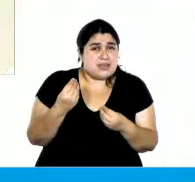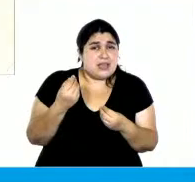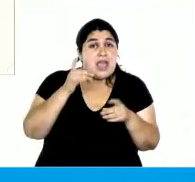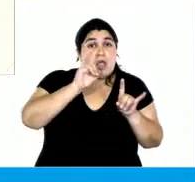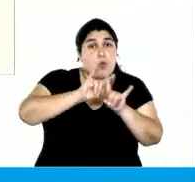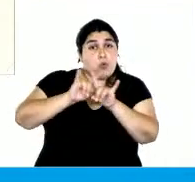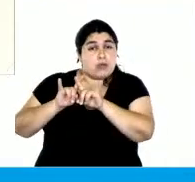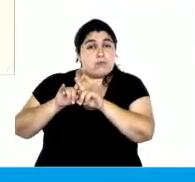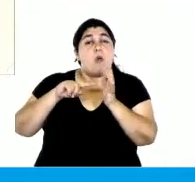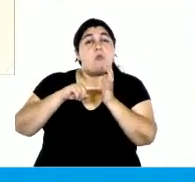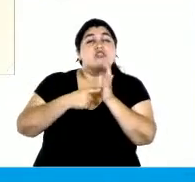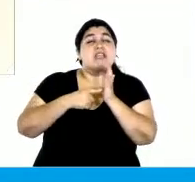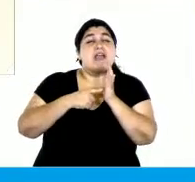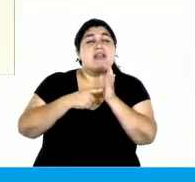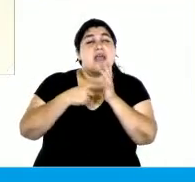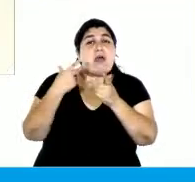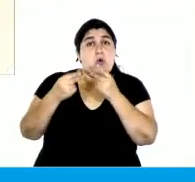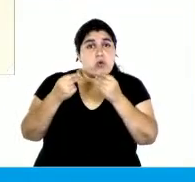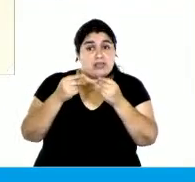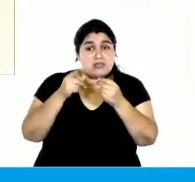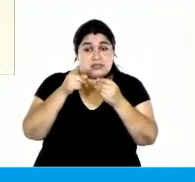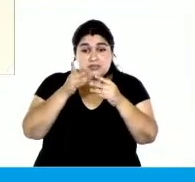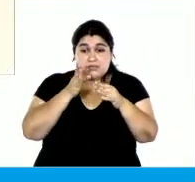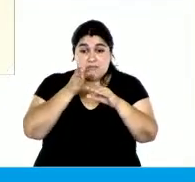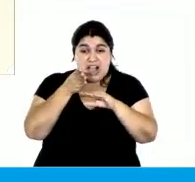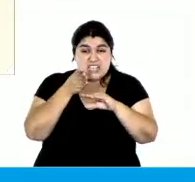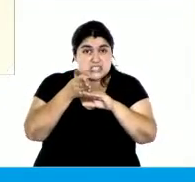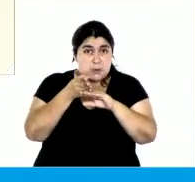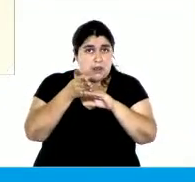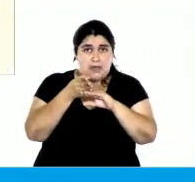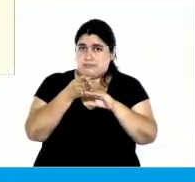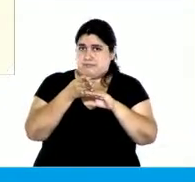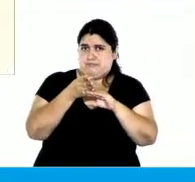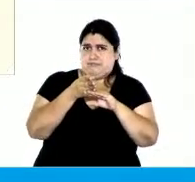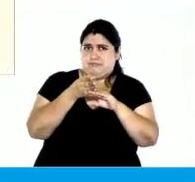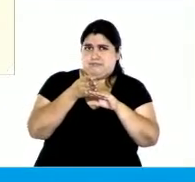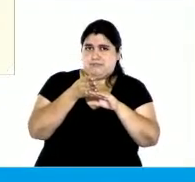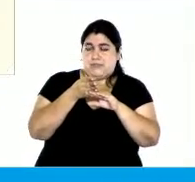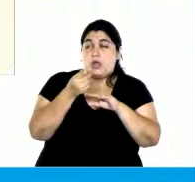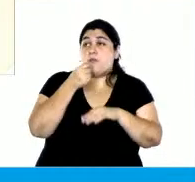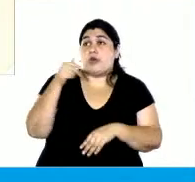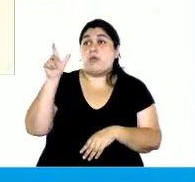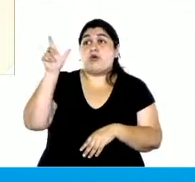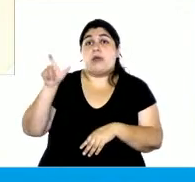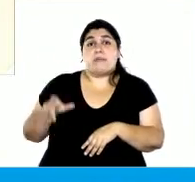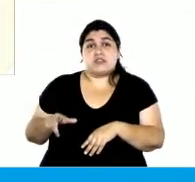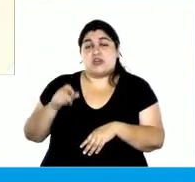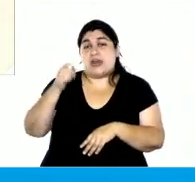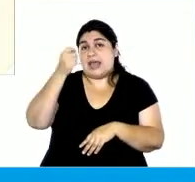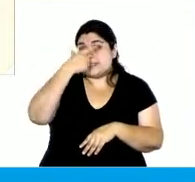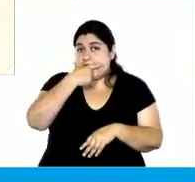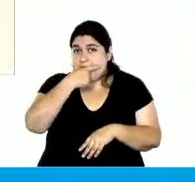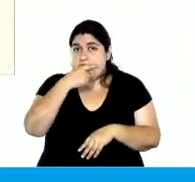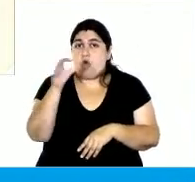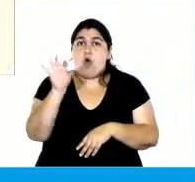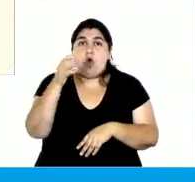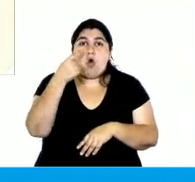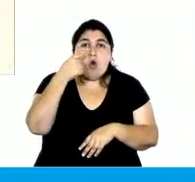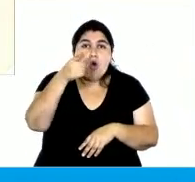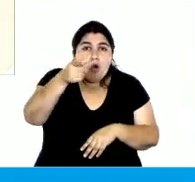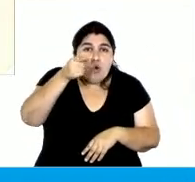Buenos Aires Vacunate es accesible? ¿Puede, por ejemplo, una persona con ceguera o baja